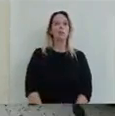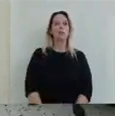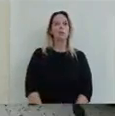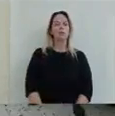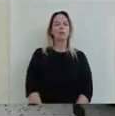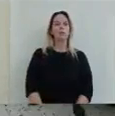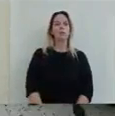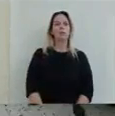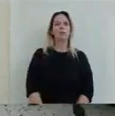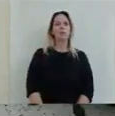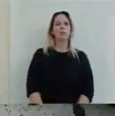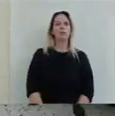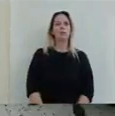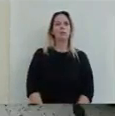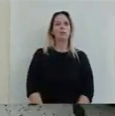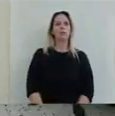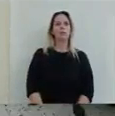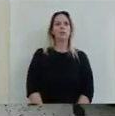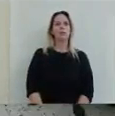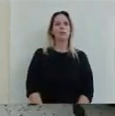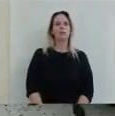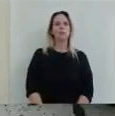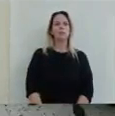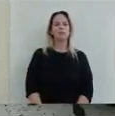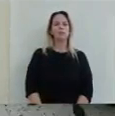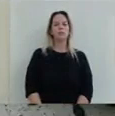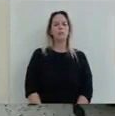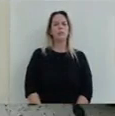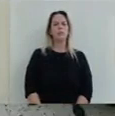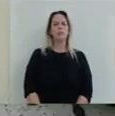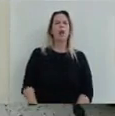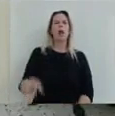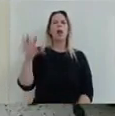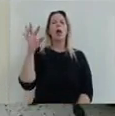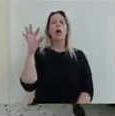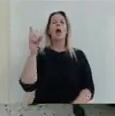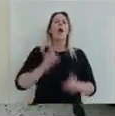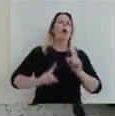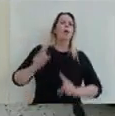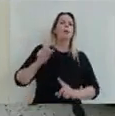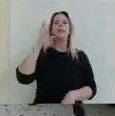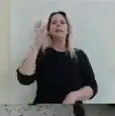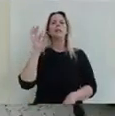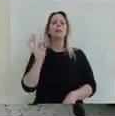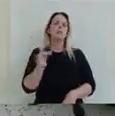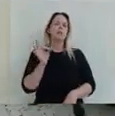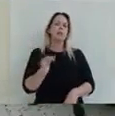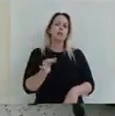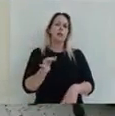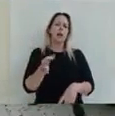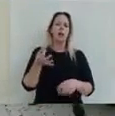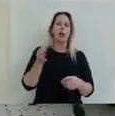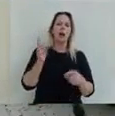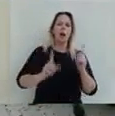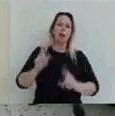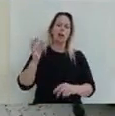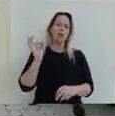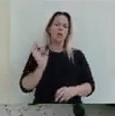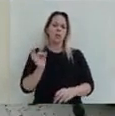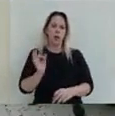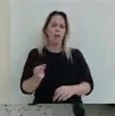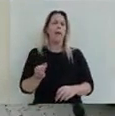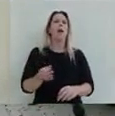tiene la fecha exacta de cuándo se recibieron los 3 millones, ya que el verbo utilizado fue se están ejecutando. Tenemos entendido